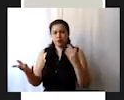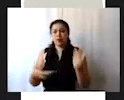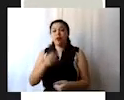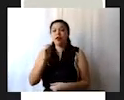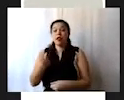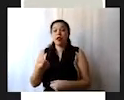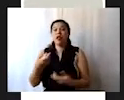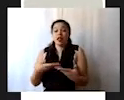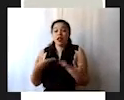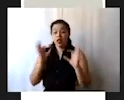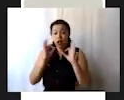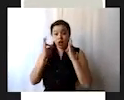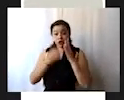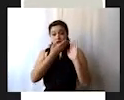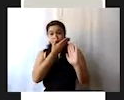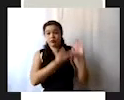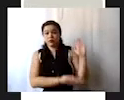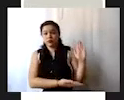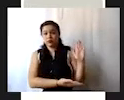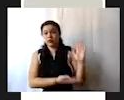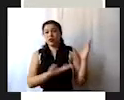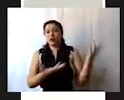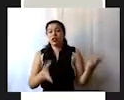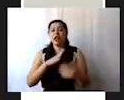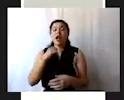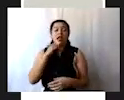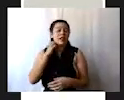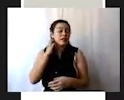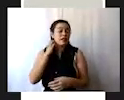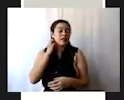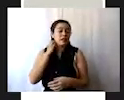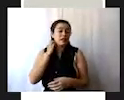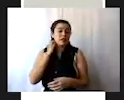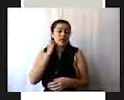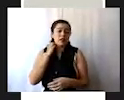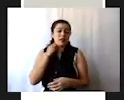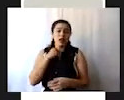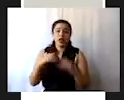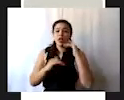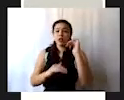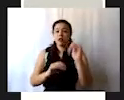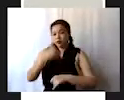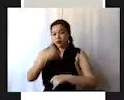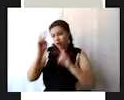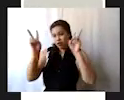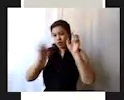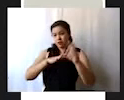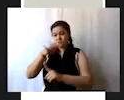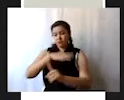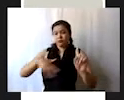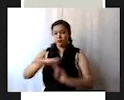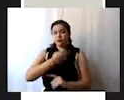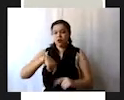un modelo que ya nos permite ver cuáles son aquellos límites en temas ambientales que no debemos de